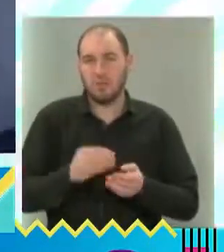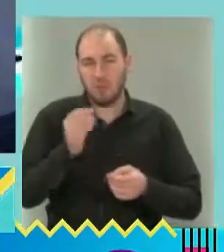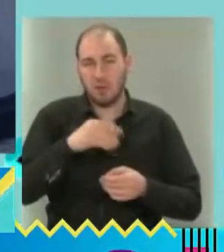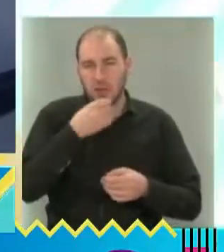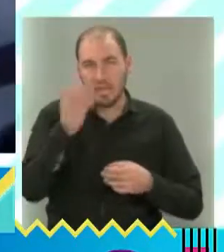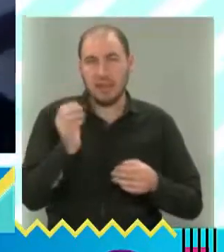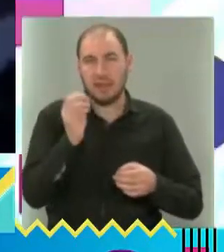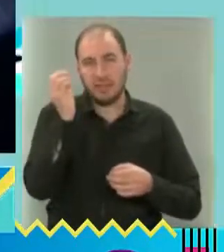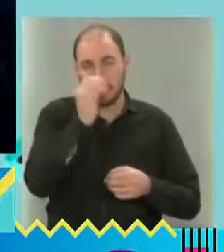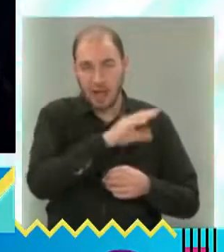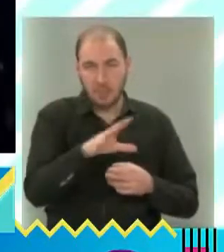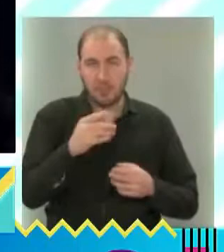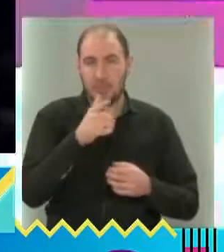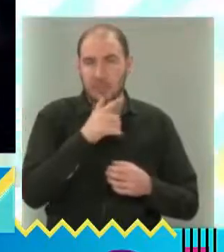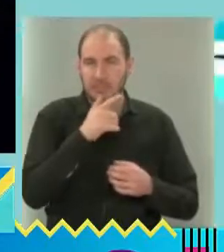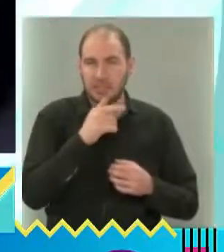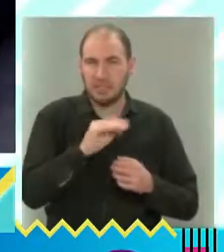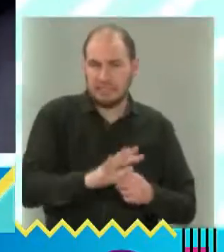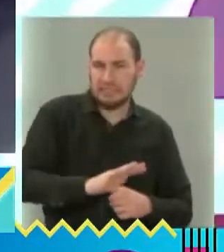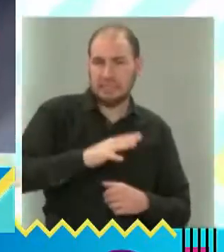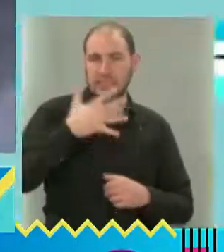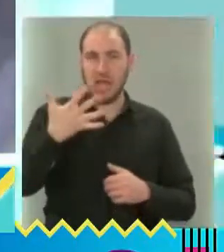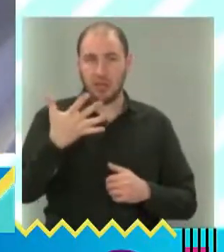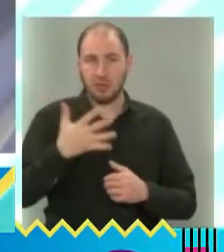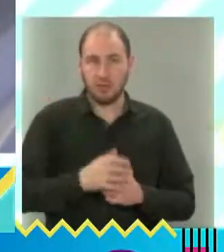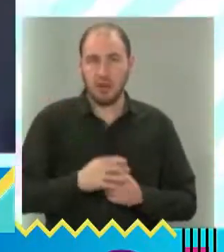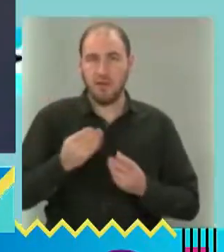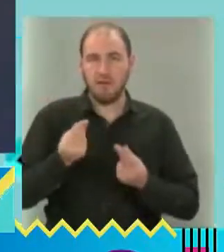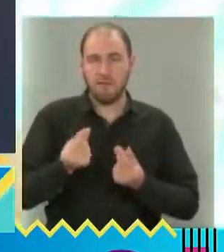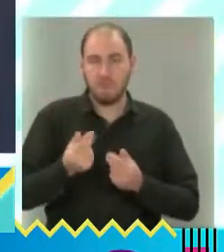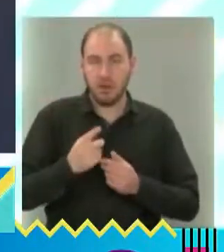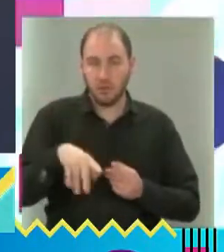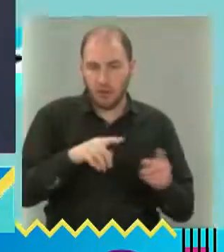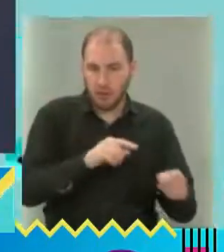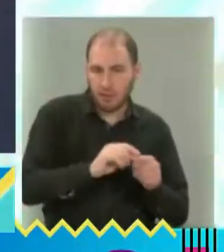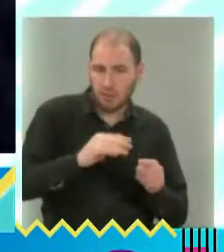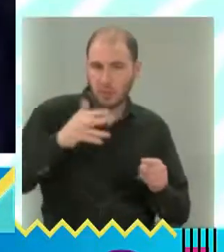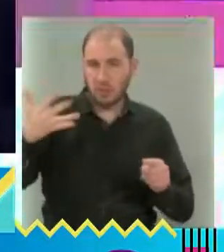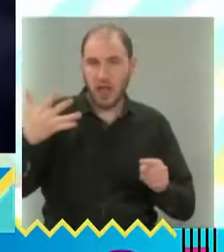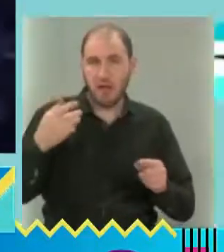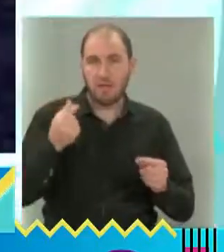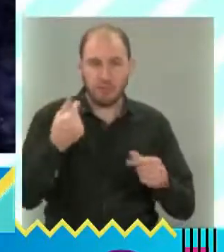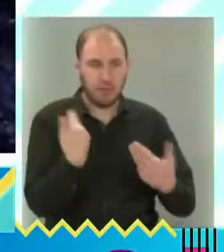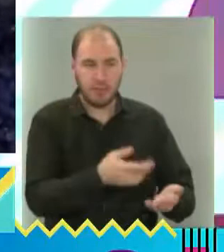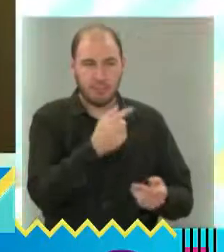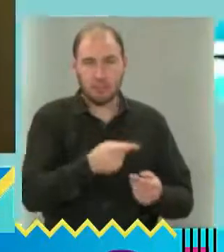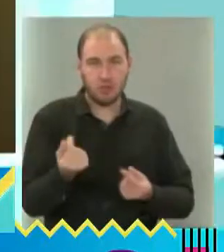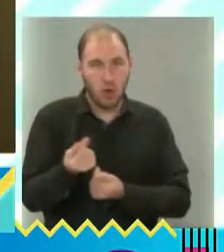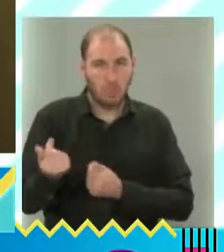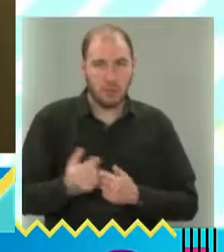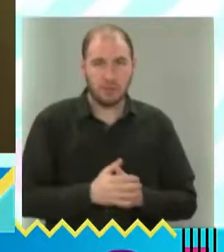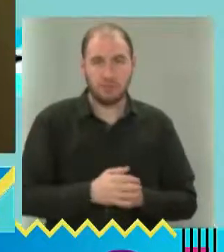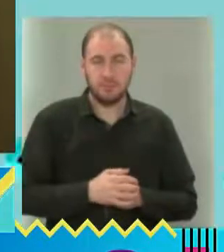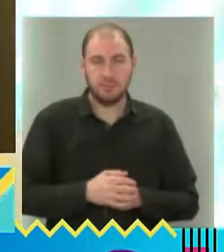agrícola, yo te diría que quintuplica claramente el valor de donde sale a lo que le llega a las manos del consumidor. Es